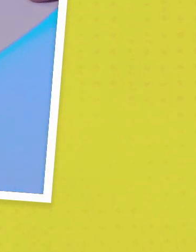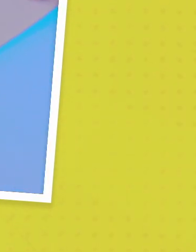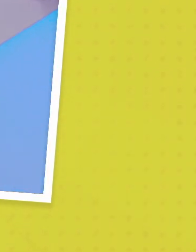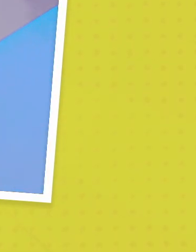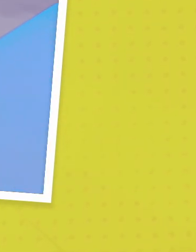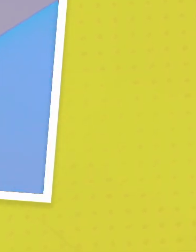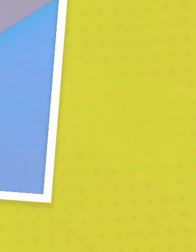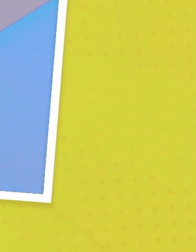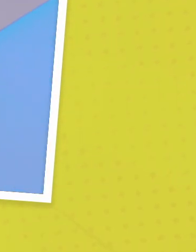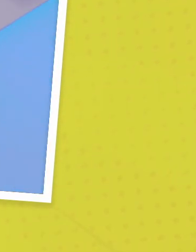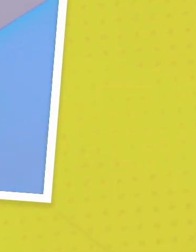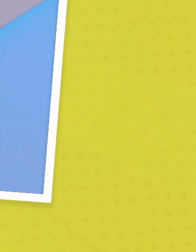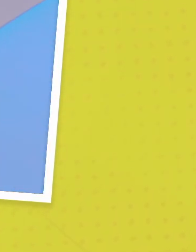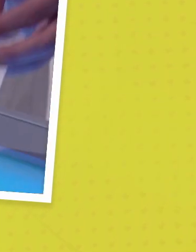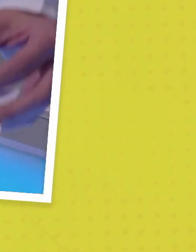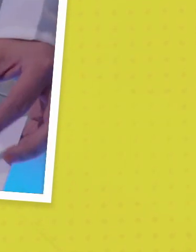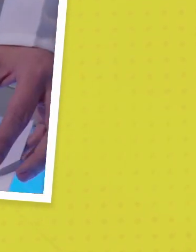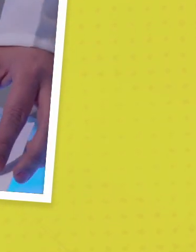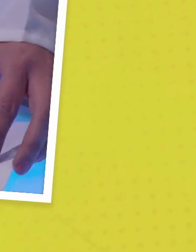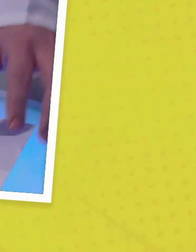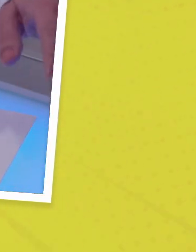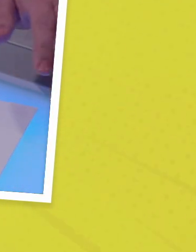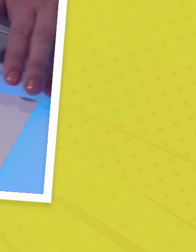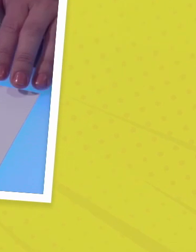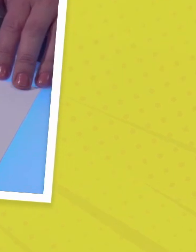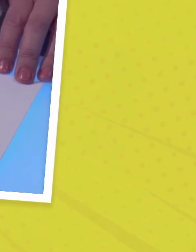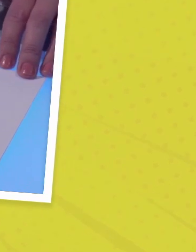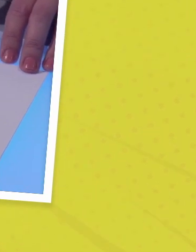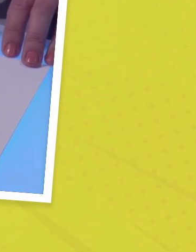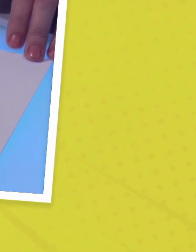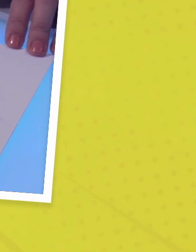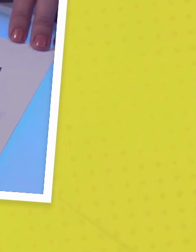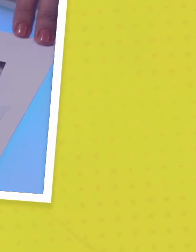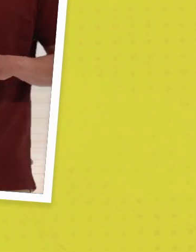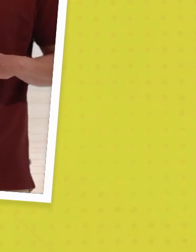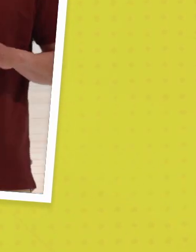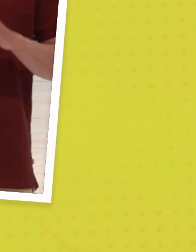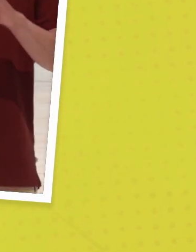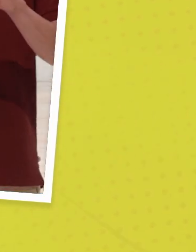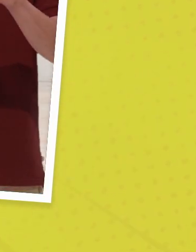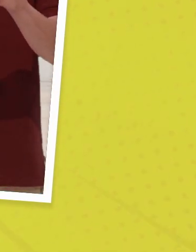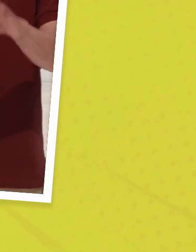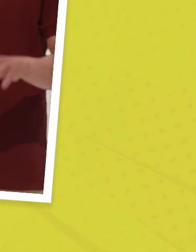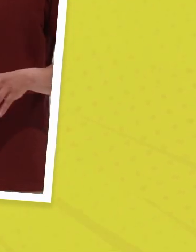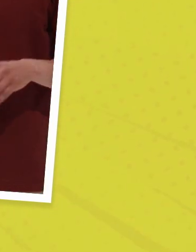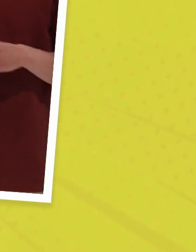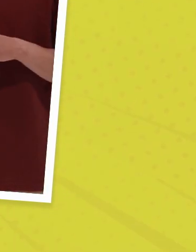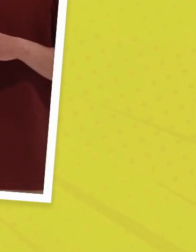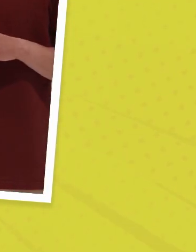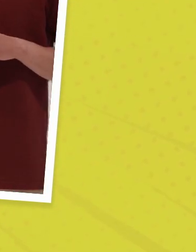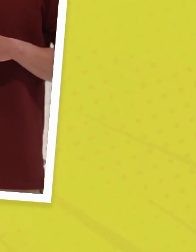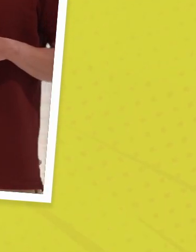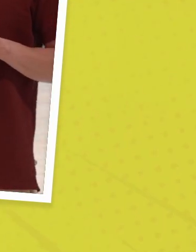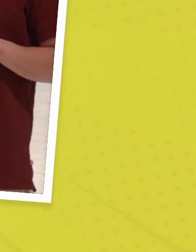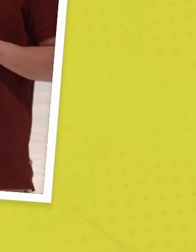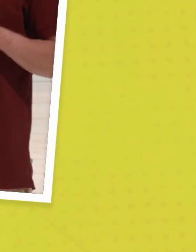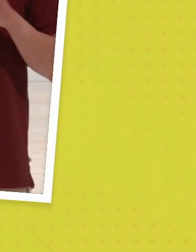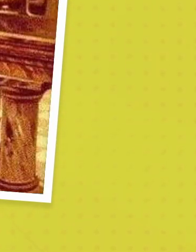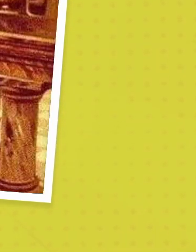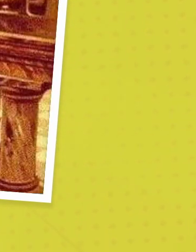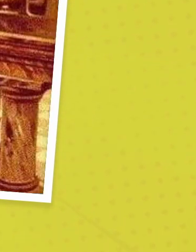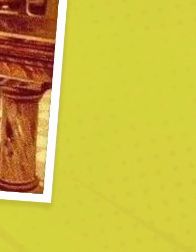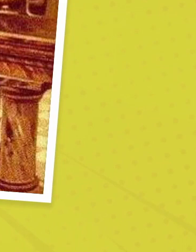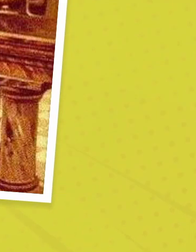Y desarrollamos las siguientes destrezas con criterio de desempeño. Organizar el discurso mediante el uso de